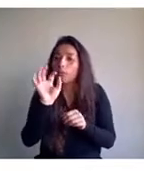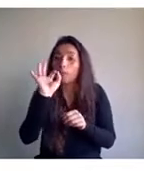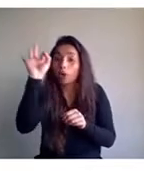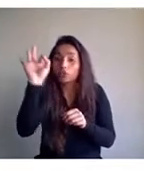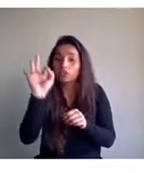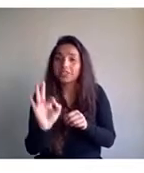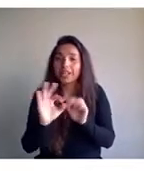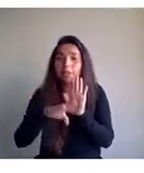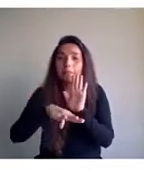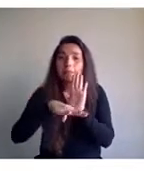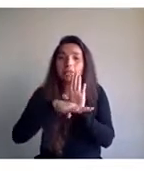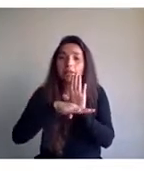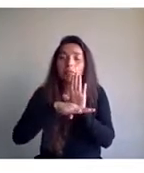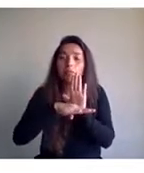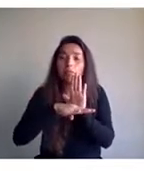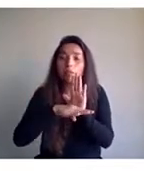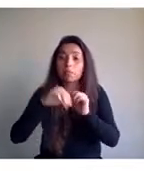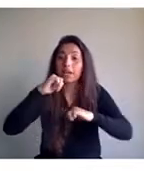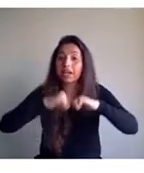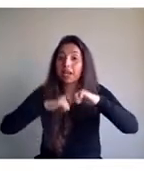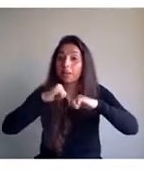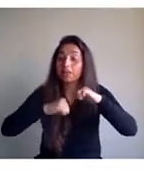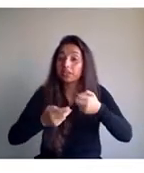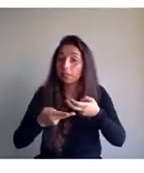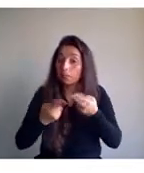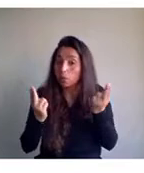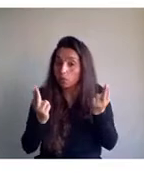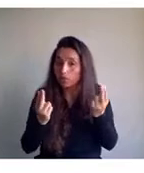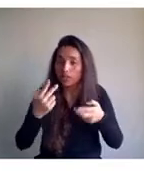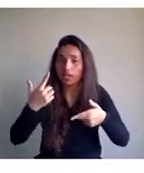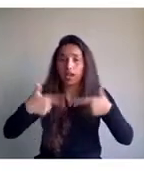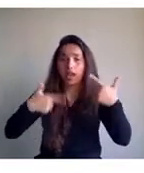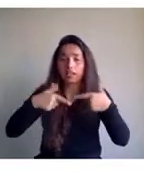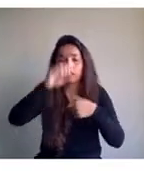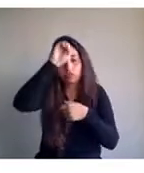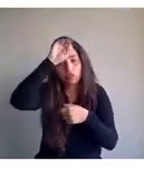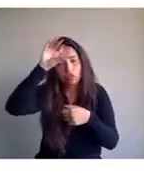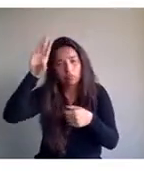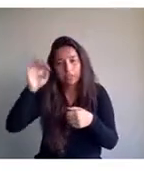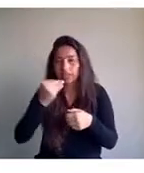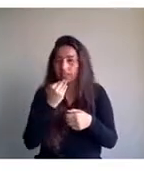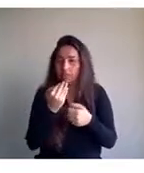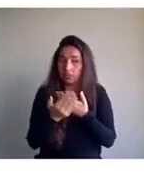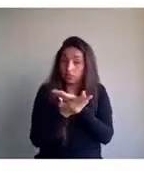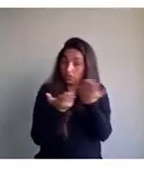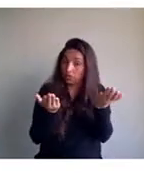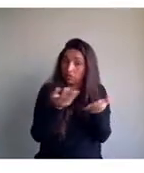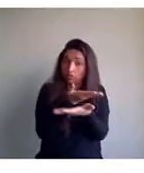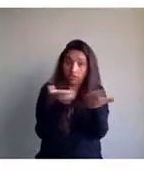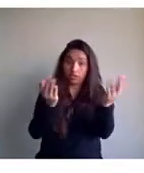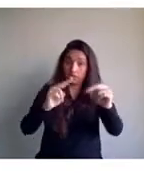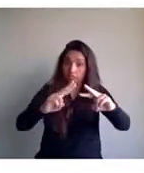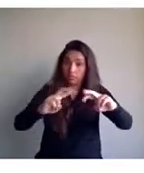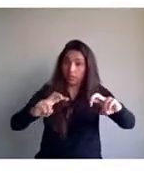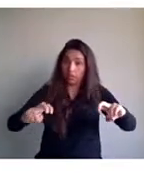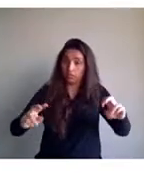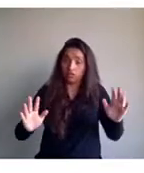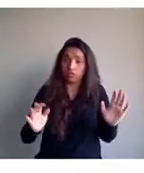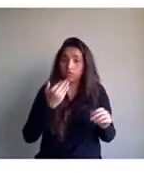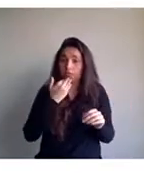públicas la legislación colombiana es un punto analizar y lo dejó sobre la mesa para el debate